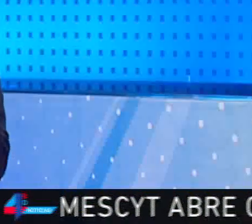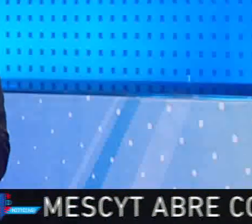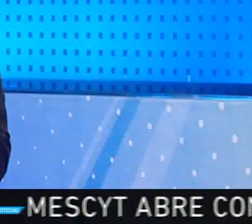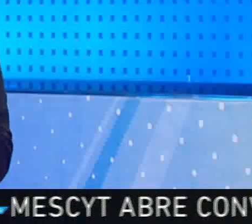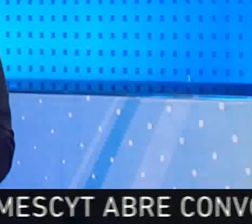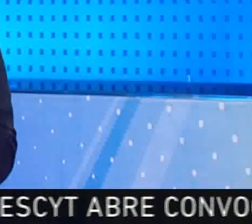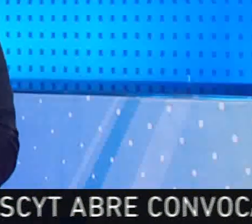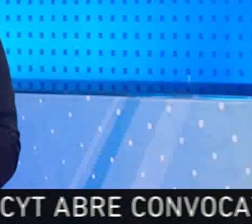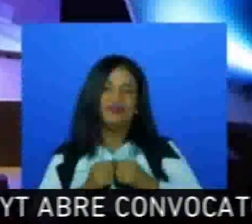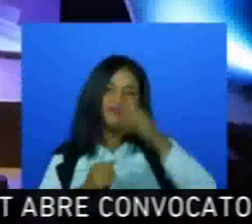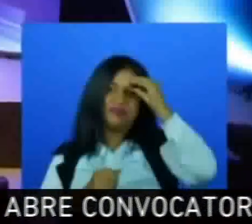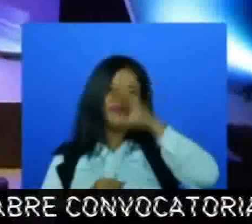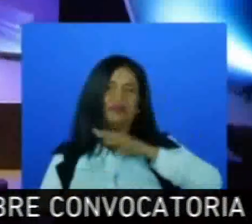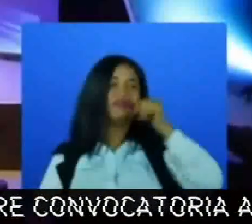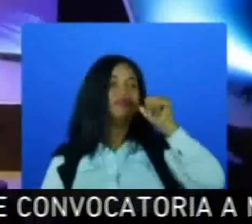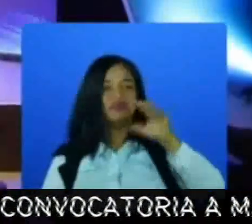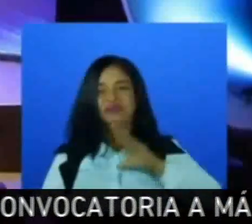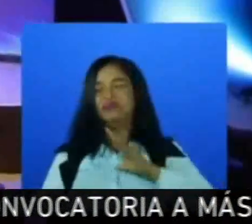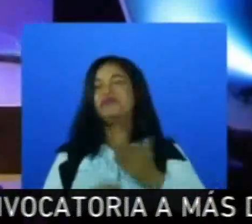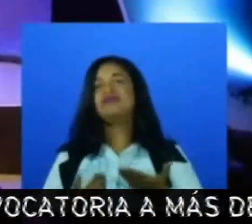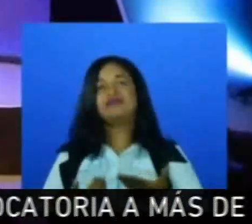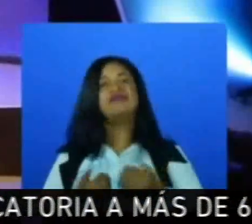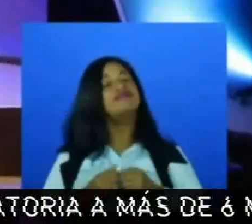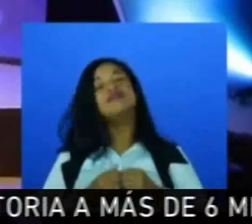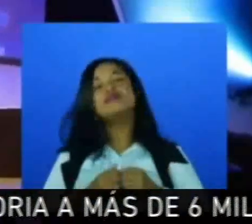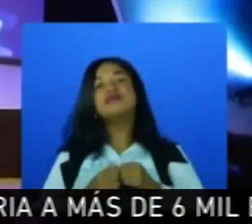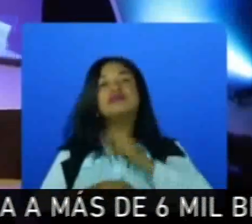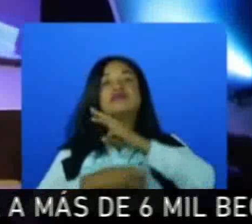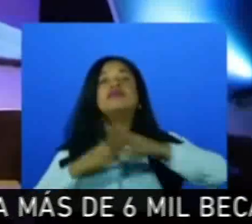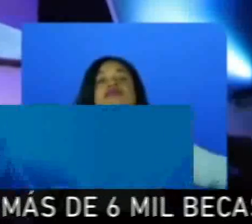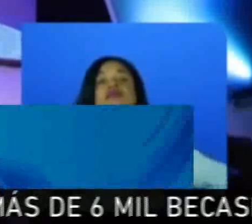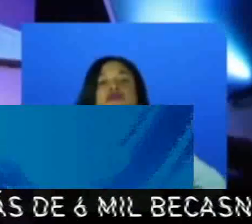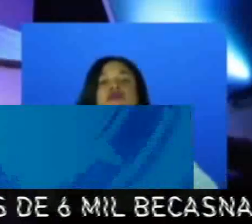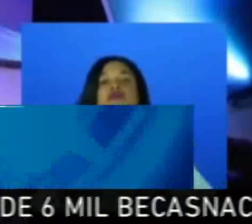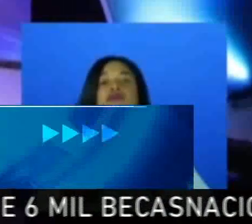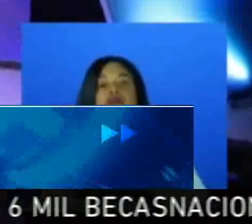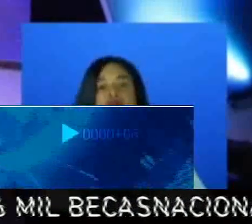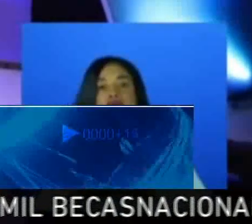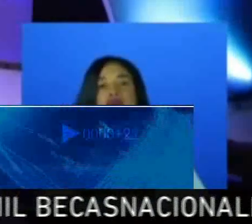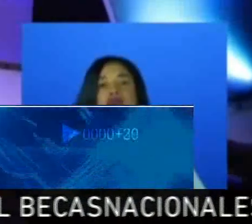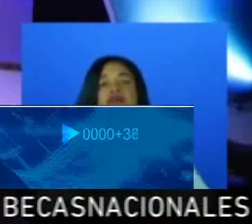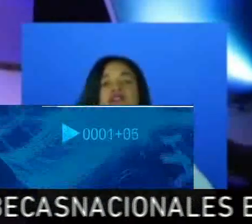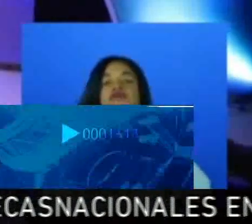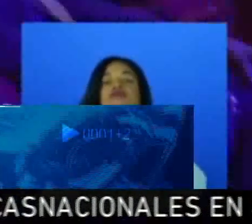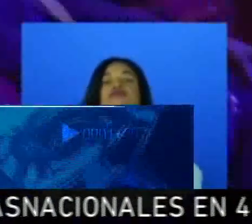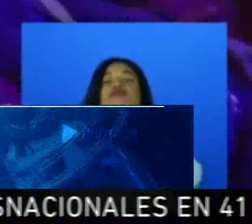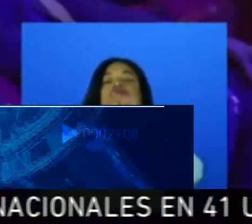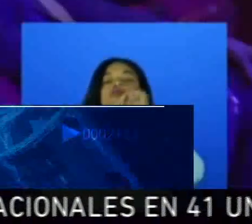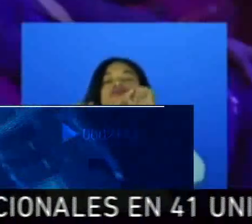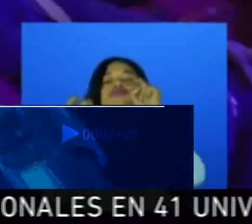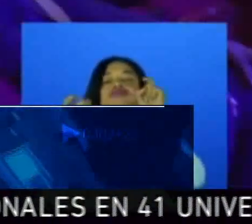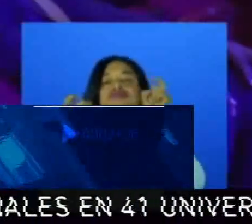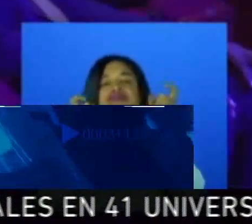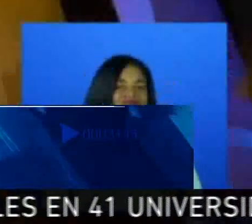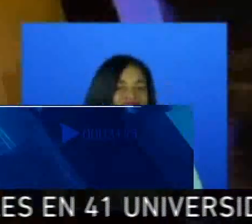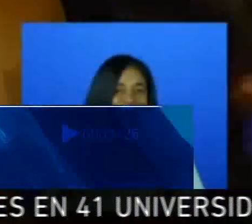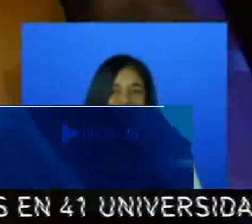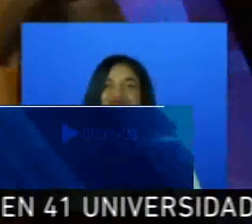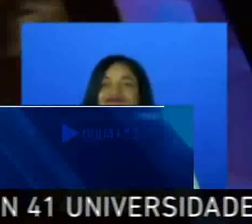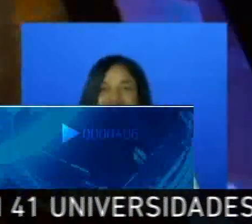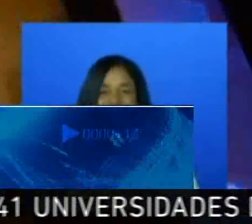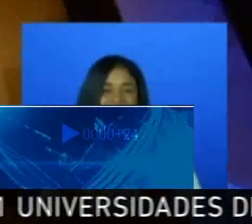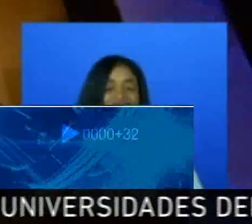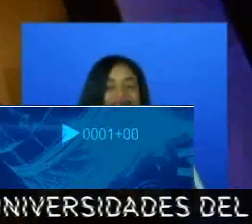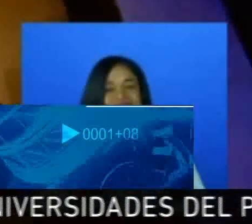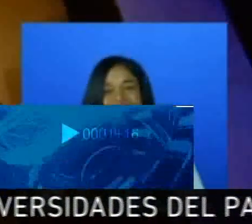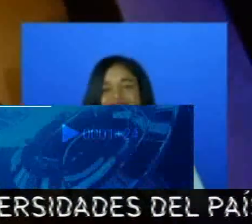dice. Durante el acto, el mandatario resaltó el gran trabajo desarrollado por todos los agentes